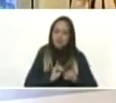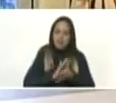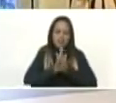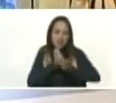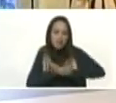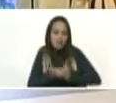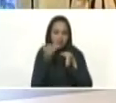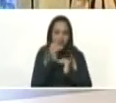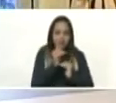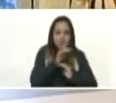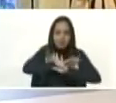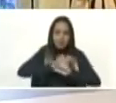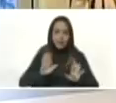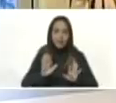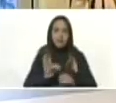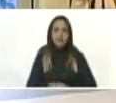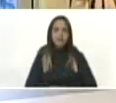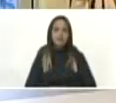de,